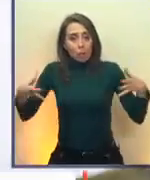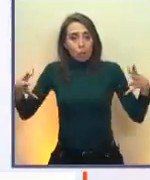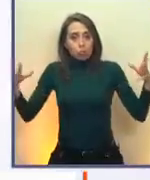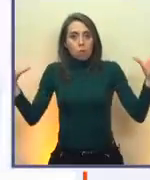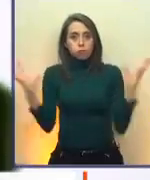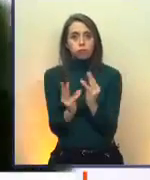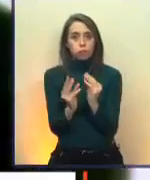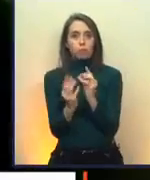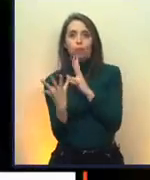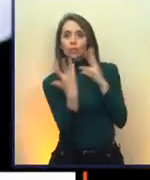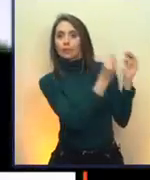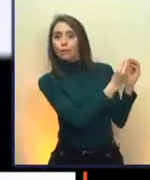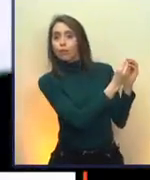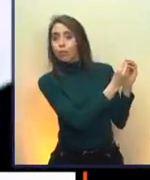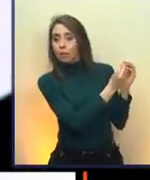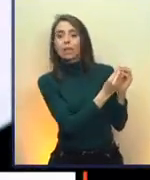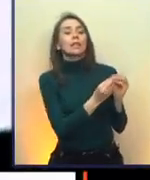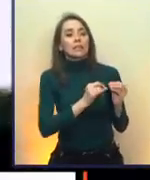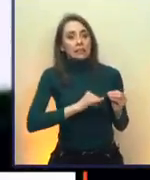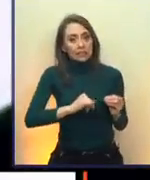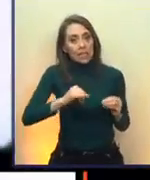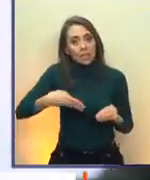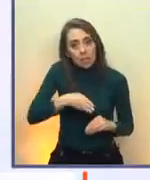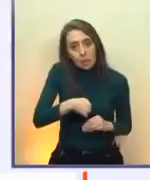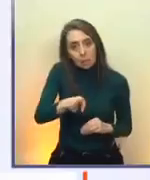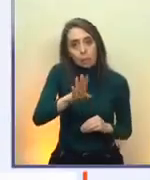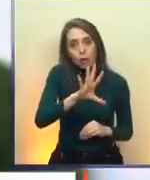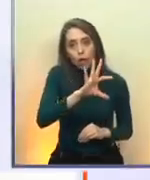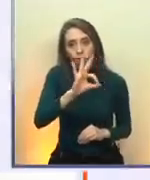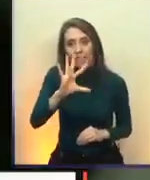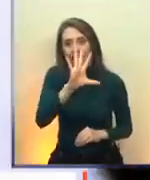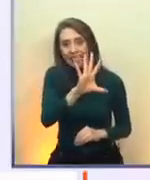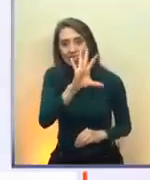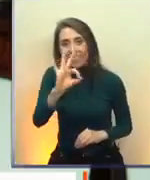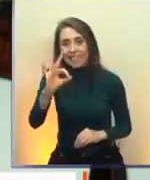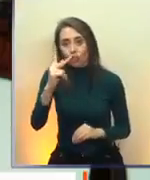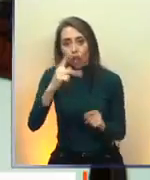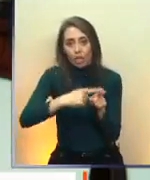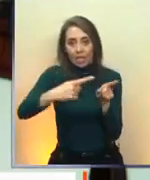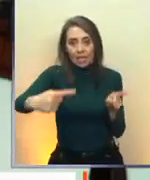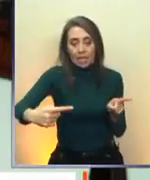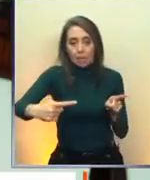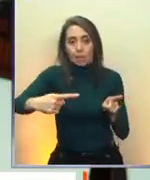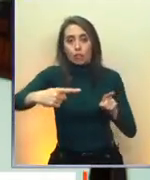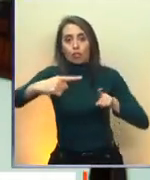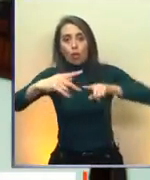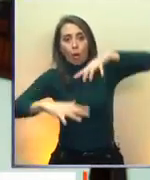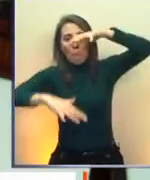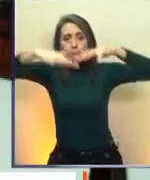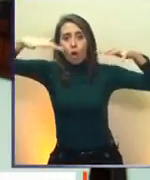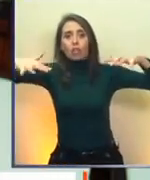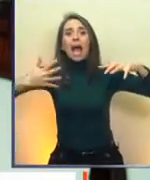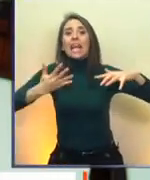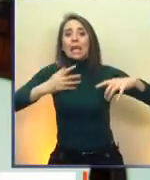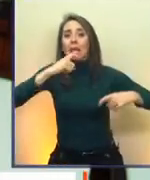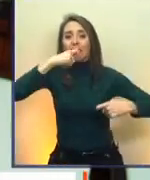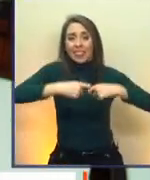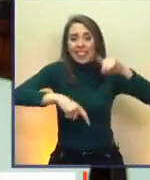expedición continuó. Los primeros 500 kilómetros fueron terribles porque eran colinas de hielo que había que con